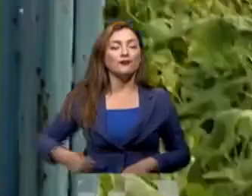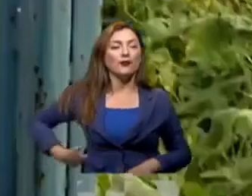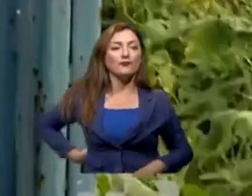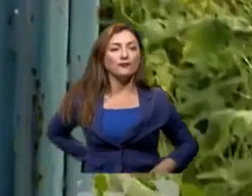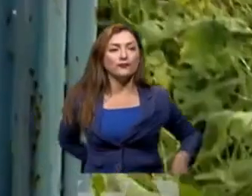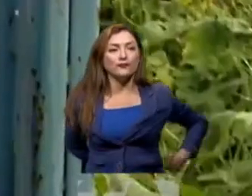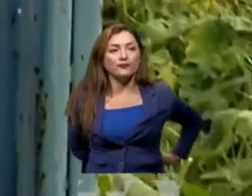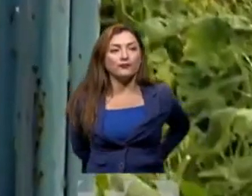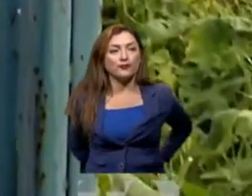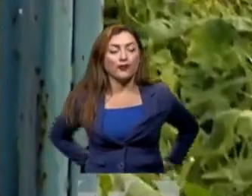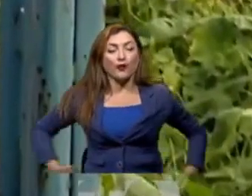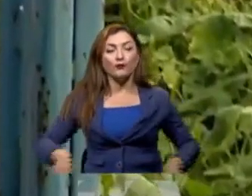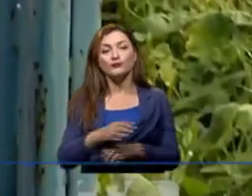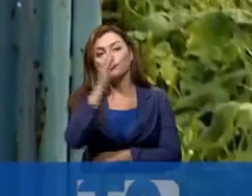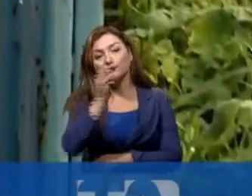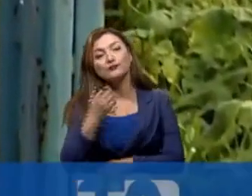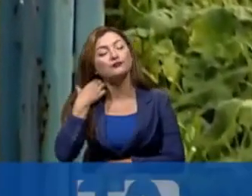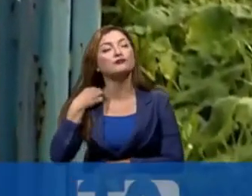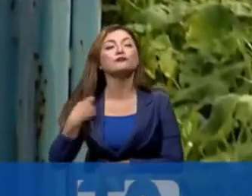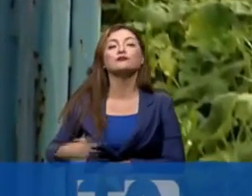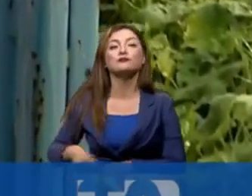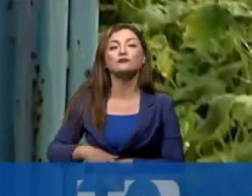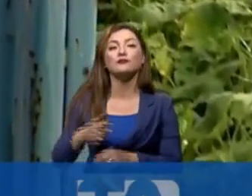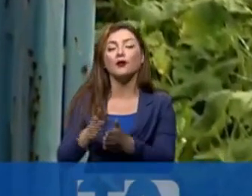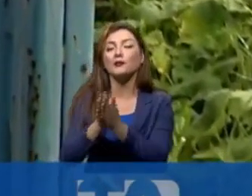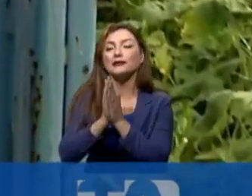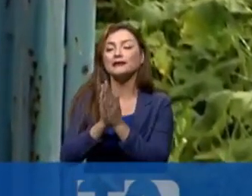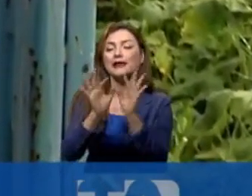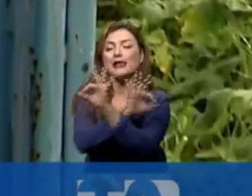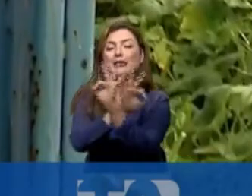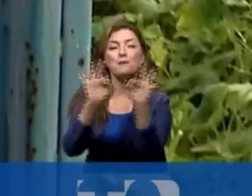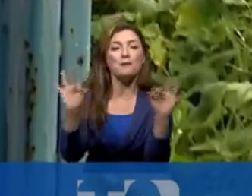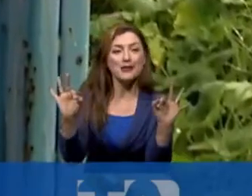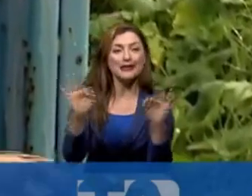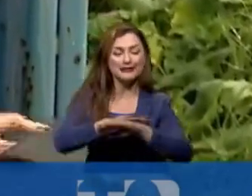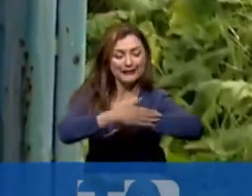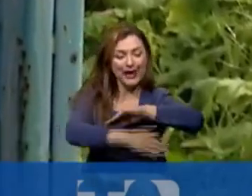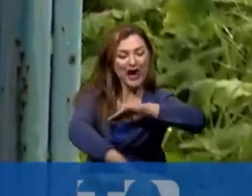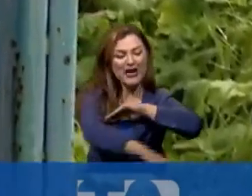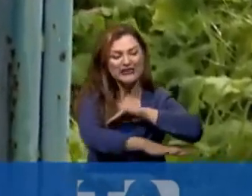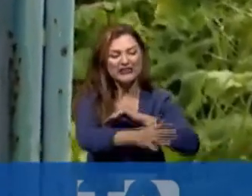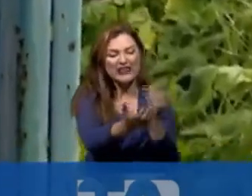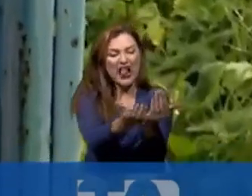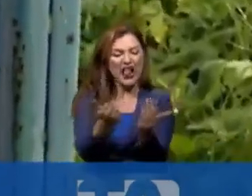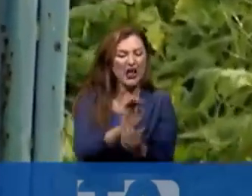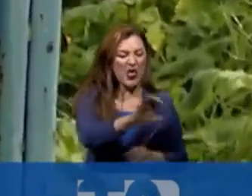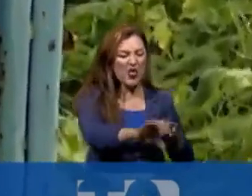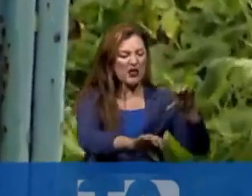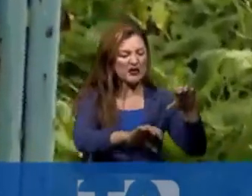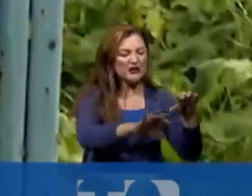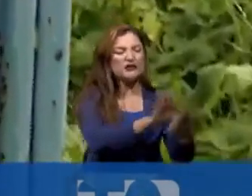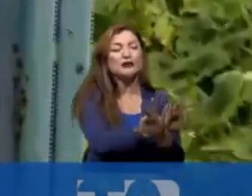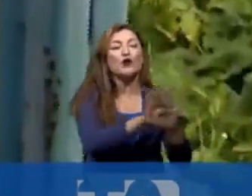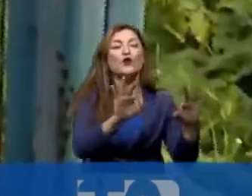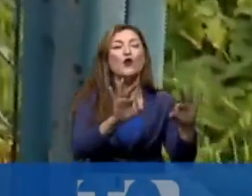con ustedes limpieza de la quebrada y más seguridad es la Consigna que gritan los vecinos de huamaní precisamente esta mañana